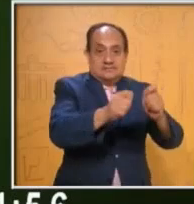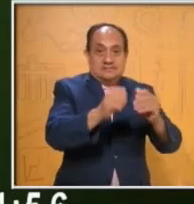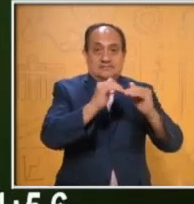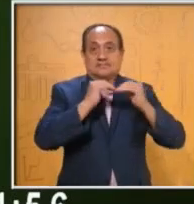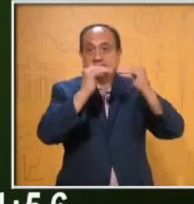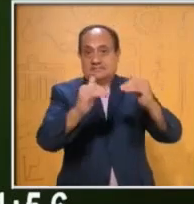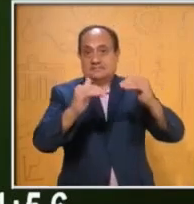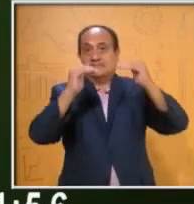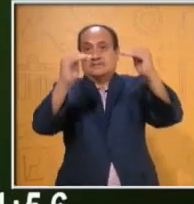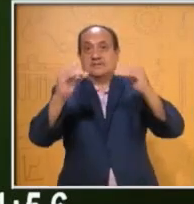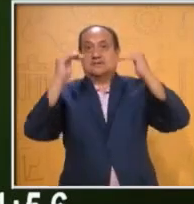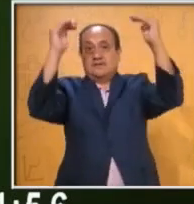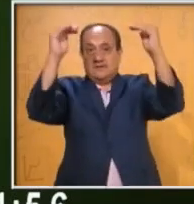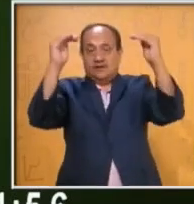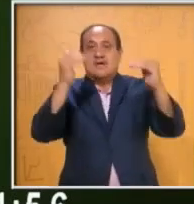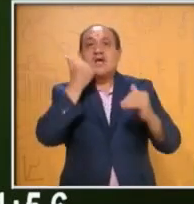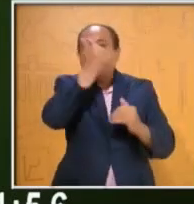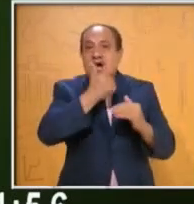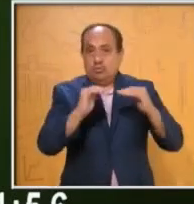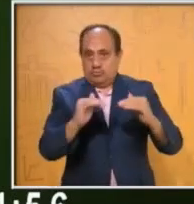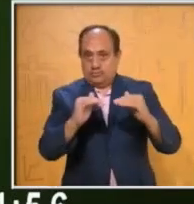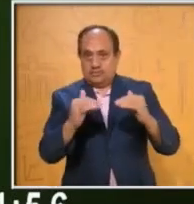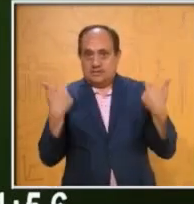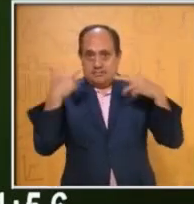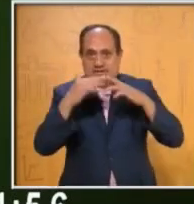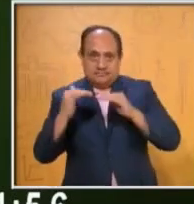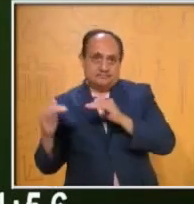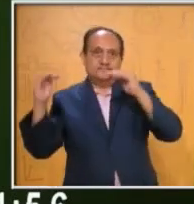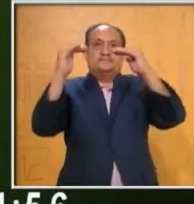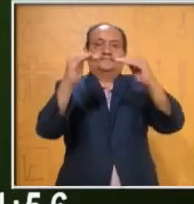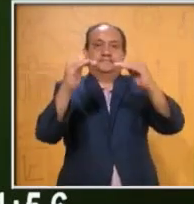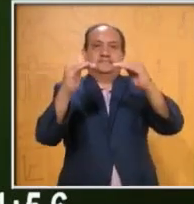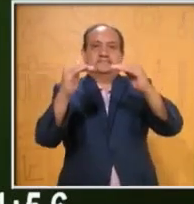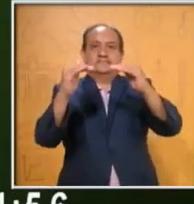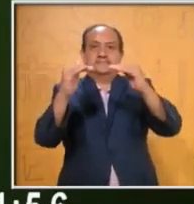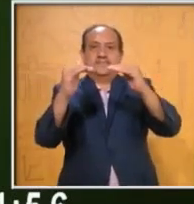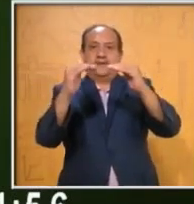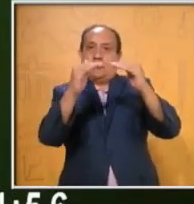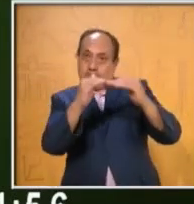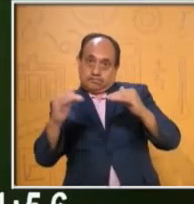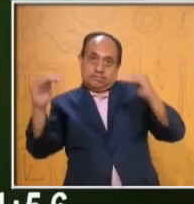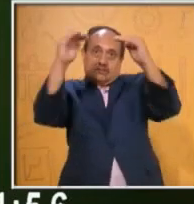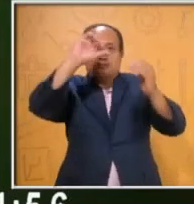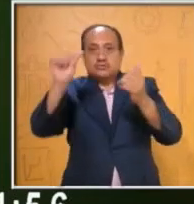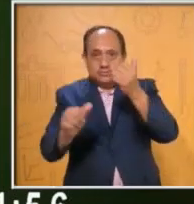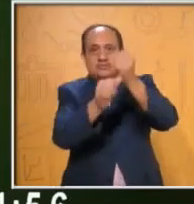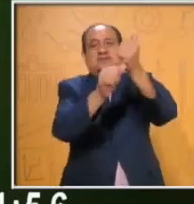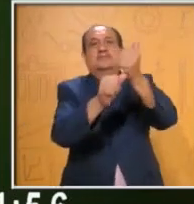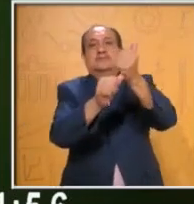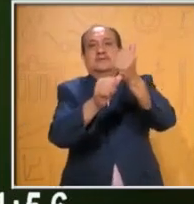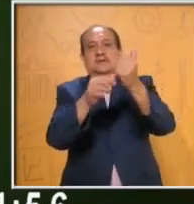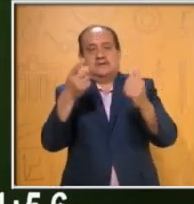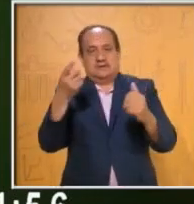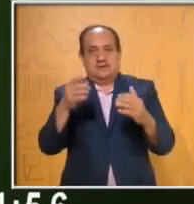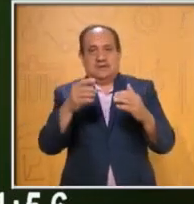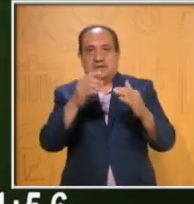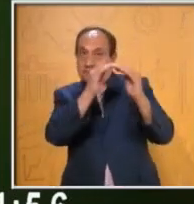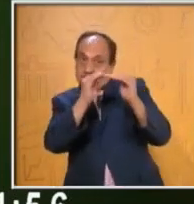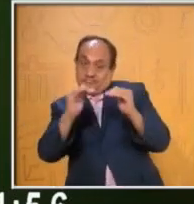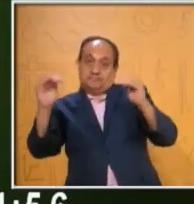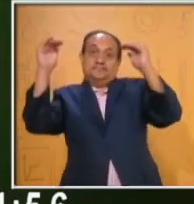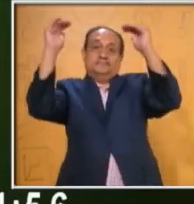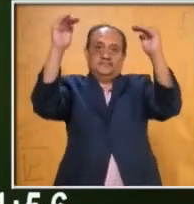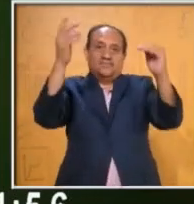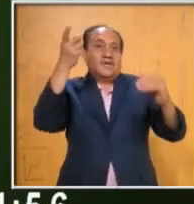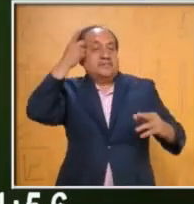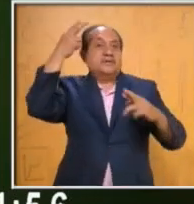autoridad. Alumnos, maestro, del profesor al subdirector y después del subdirector al